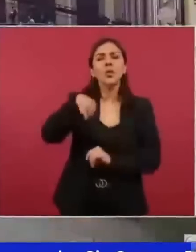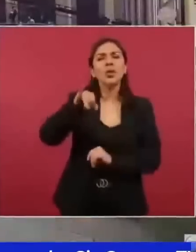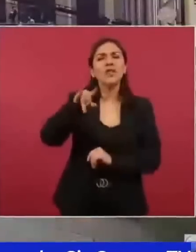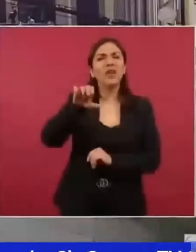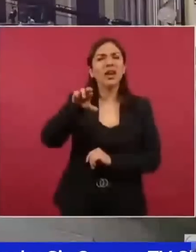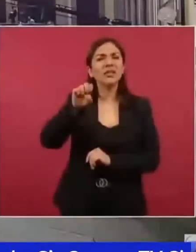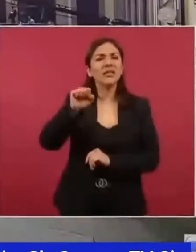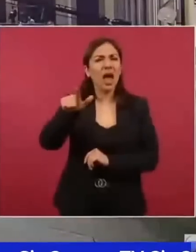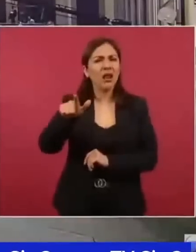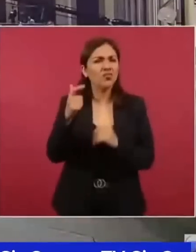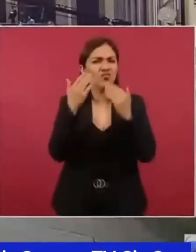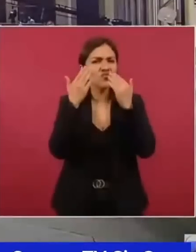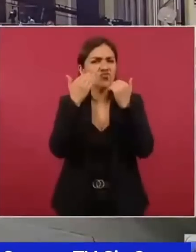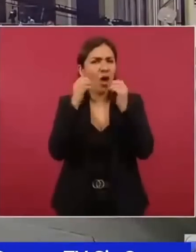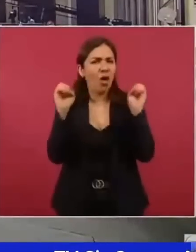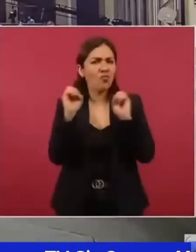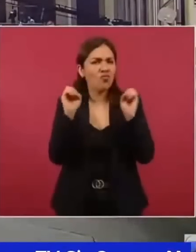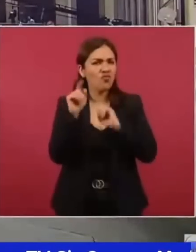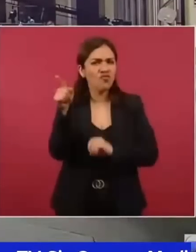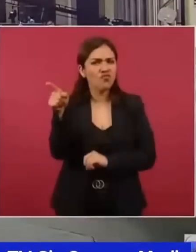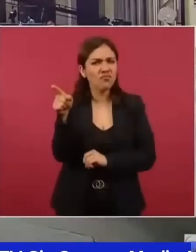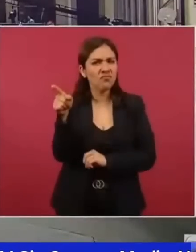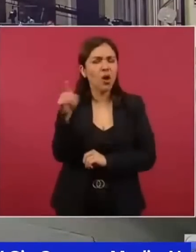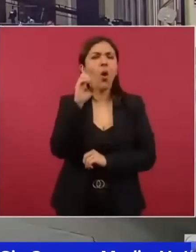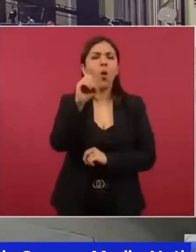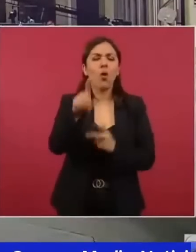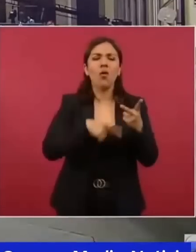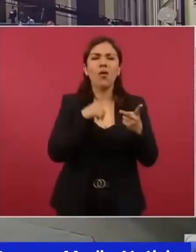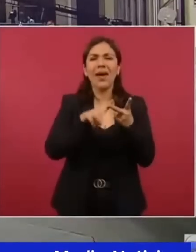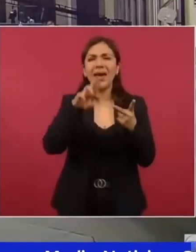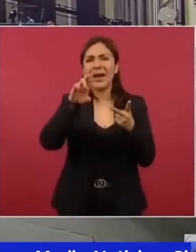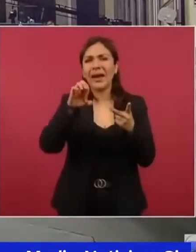No hay publicidad con el Universal, ni con el Reforma.